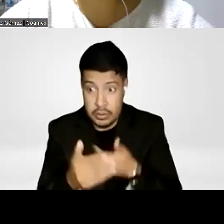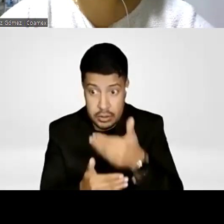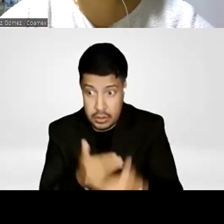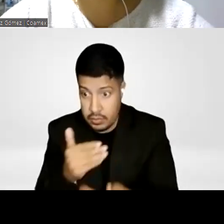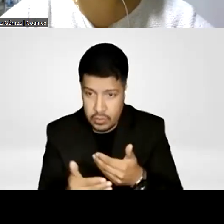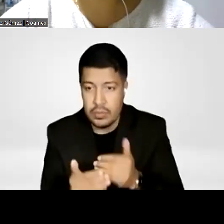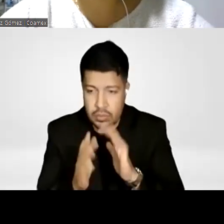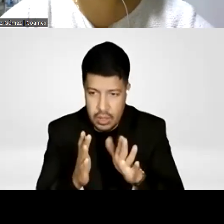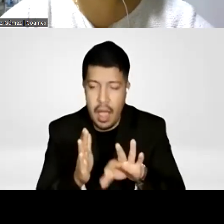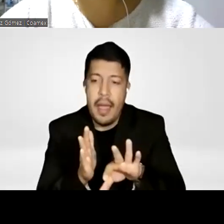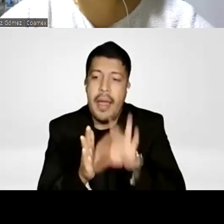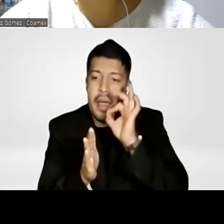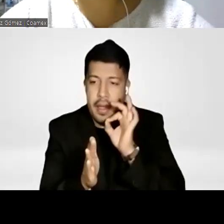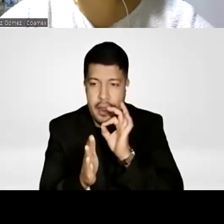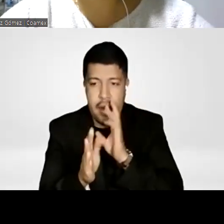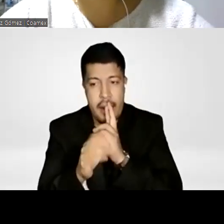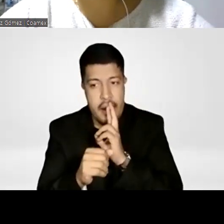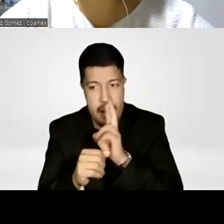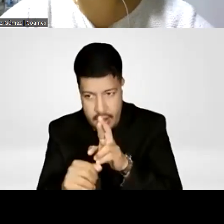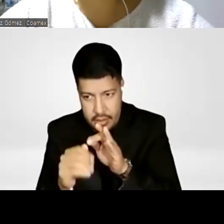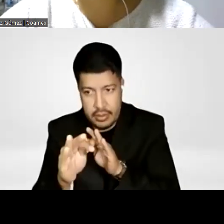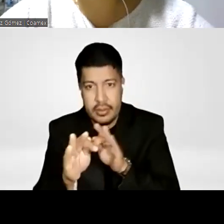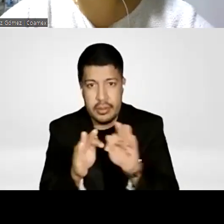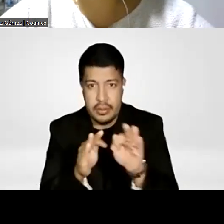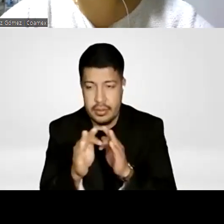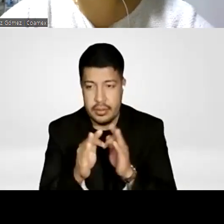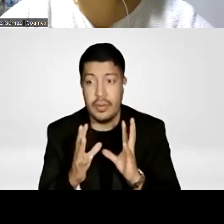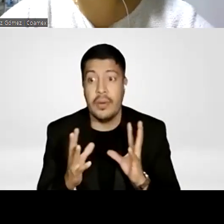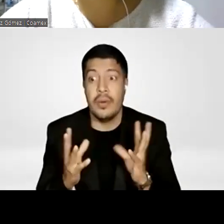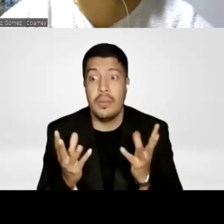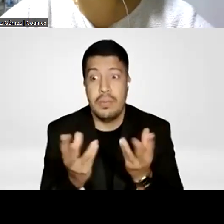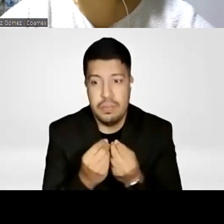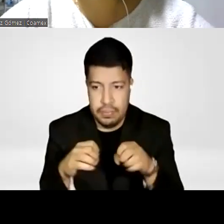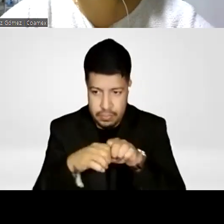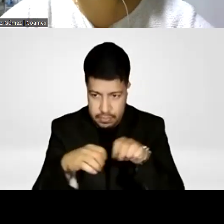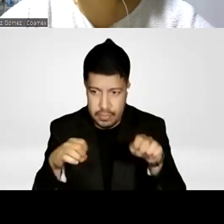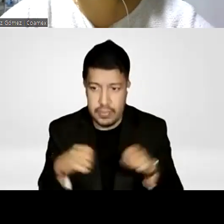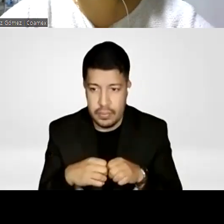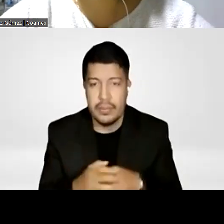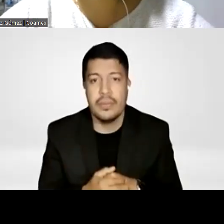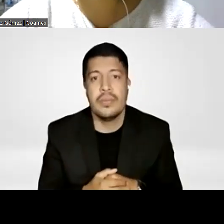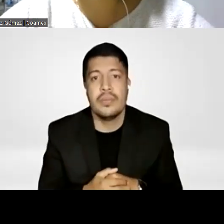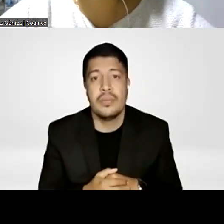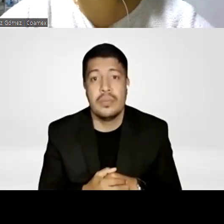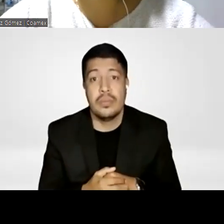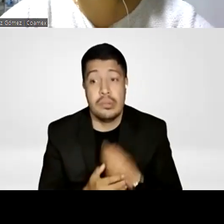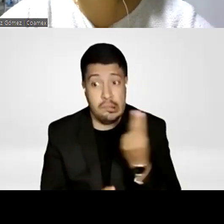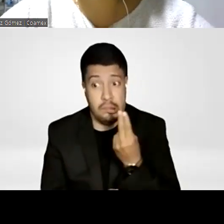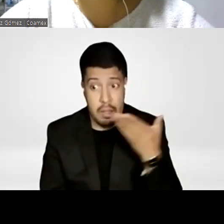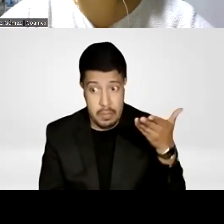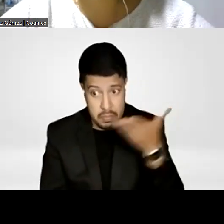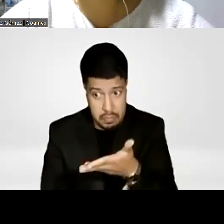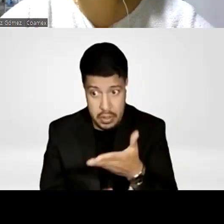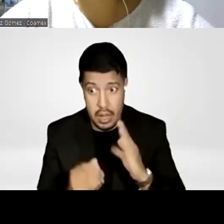diagnóstico certero y un trabajo multidisciplinario. Eh, para solicitud de capacitación, por ejemplo, acá en el